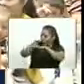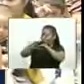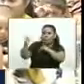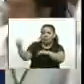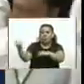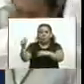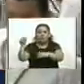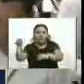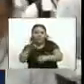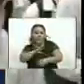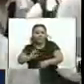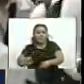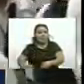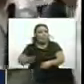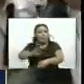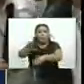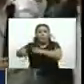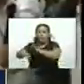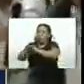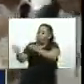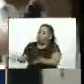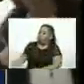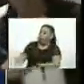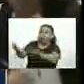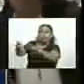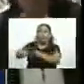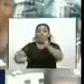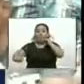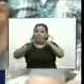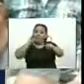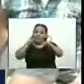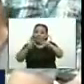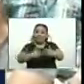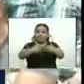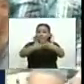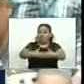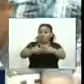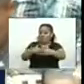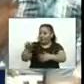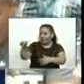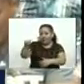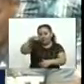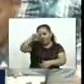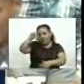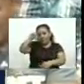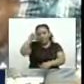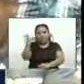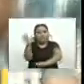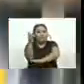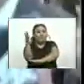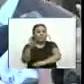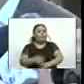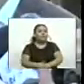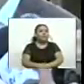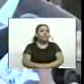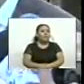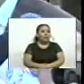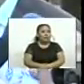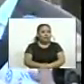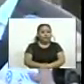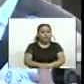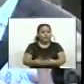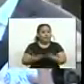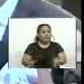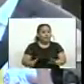y que todos fueron recibidos por el alto gerencial de la empresa en la que laborarán y por el consulado del estado. Llegaron